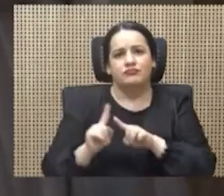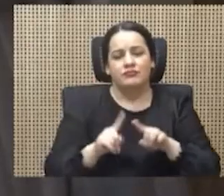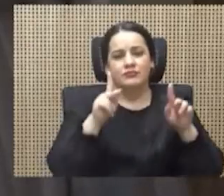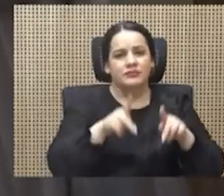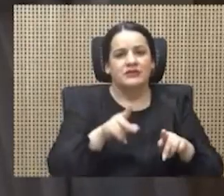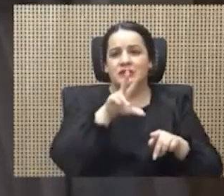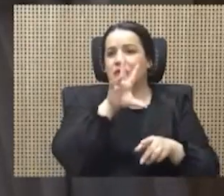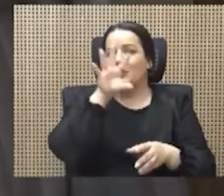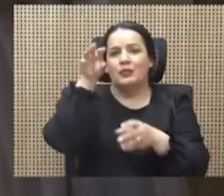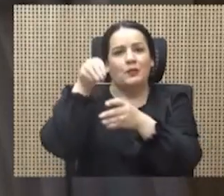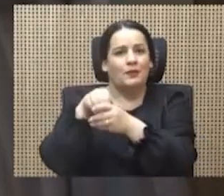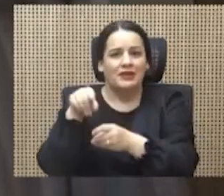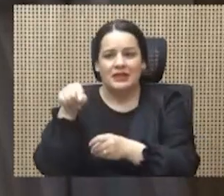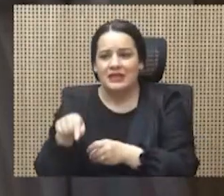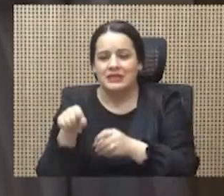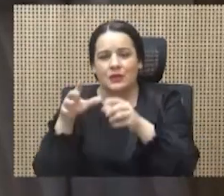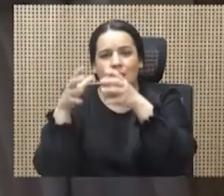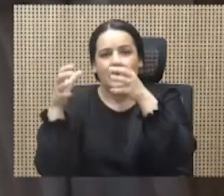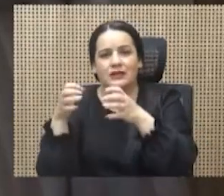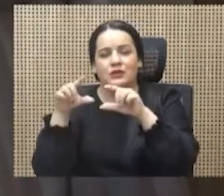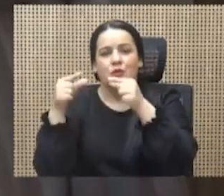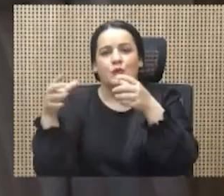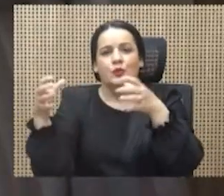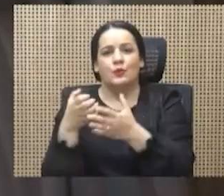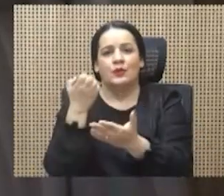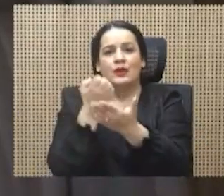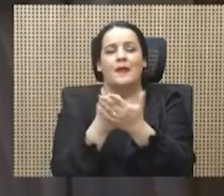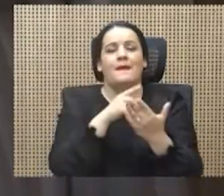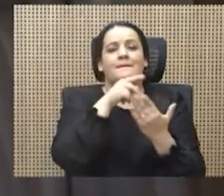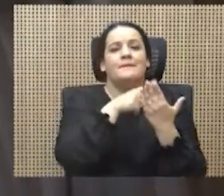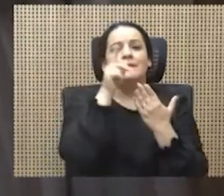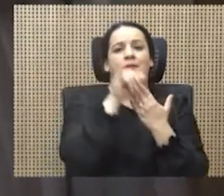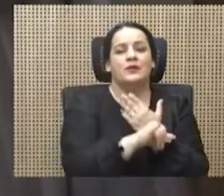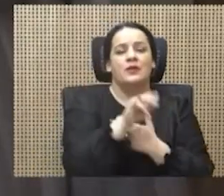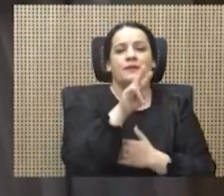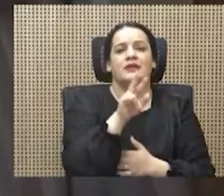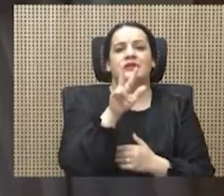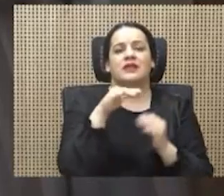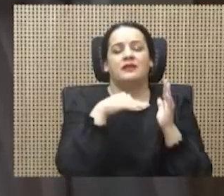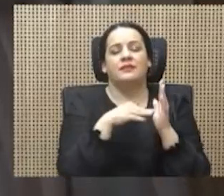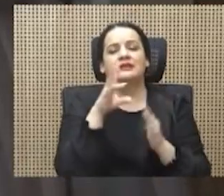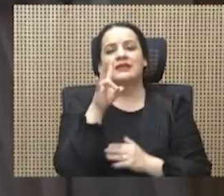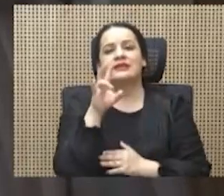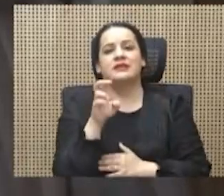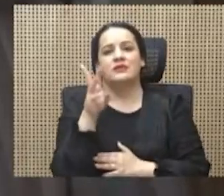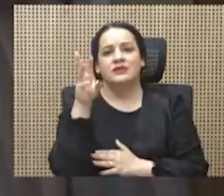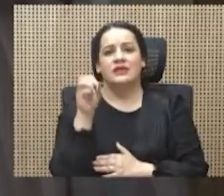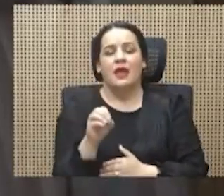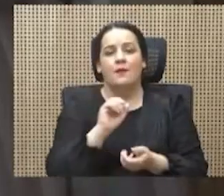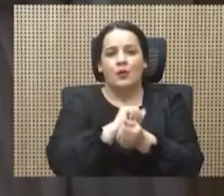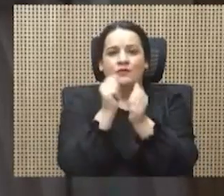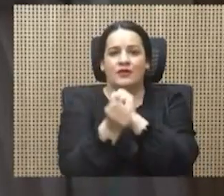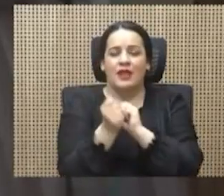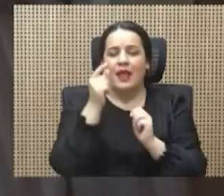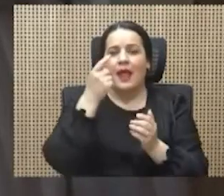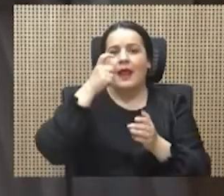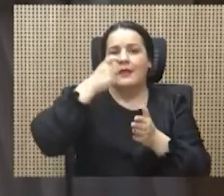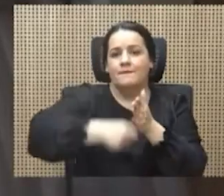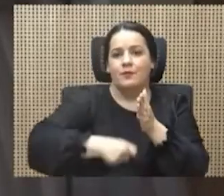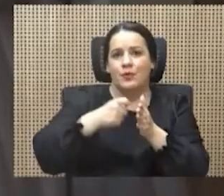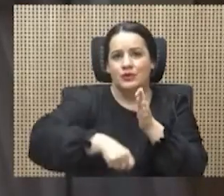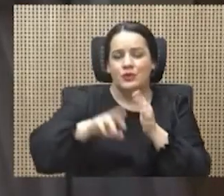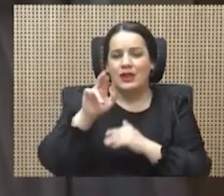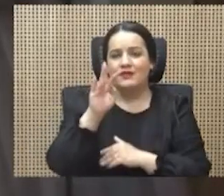grupos económicos. En el proyecto 23.760, que plantea modificaciones al impuesto sobre la renta, en el artículo